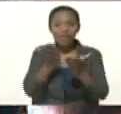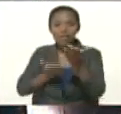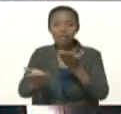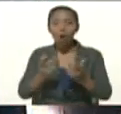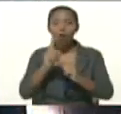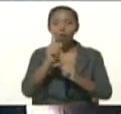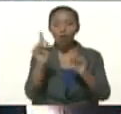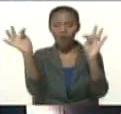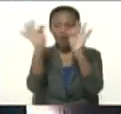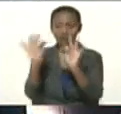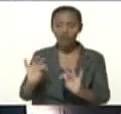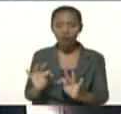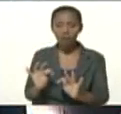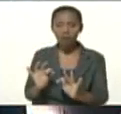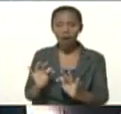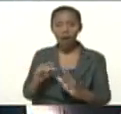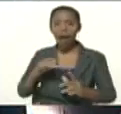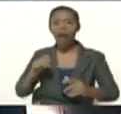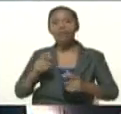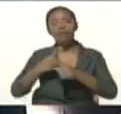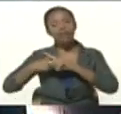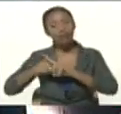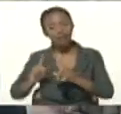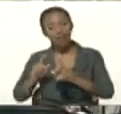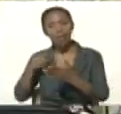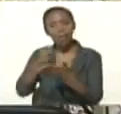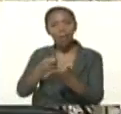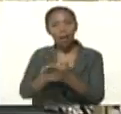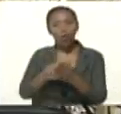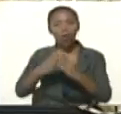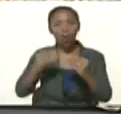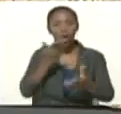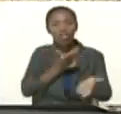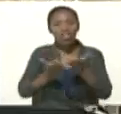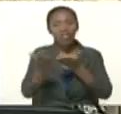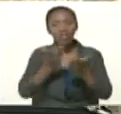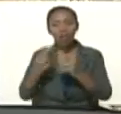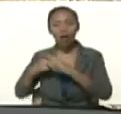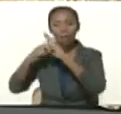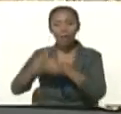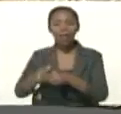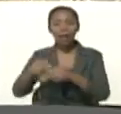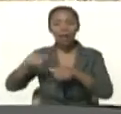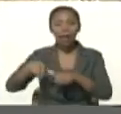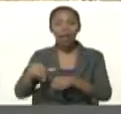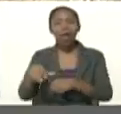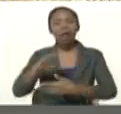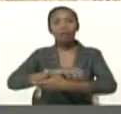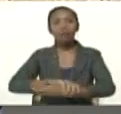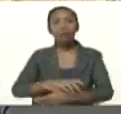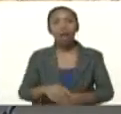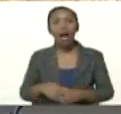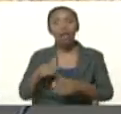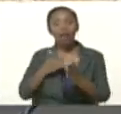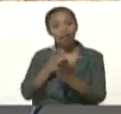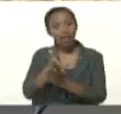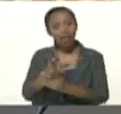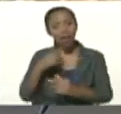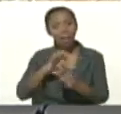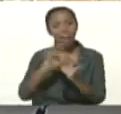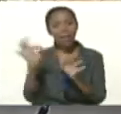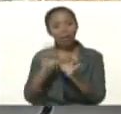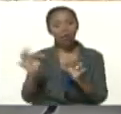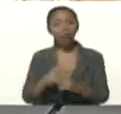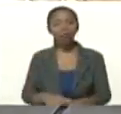un modo alternativo de pago de todos los servicios que presta el SAREM a través del petro. Aquí